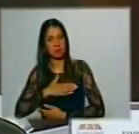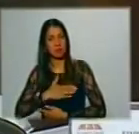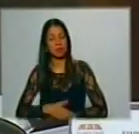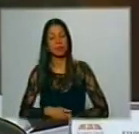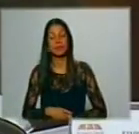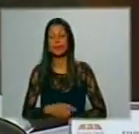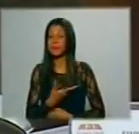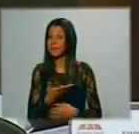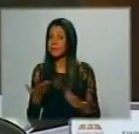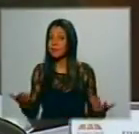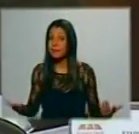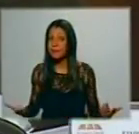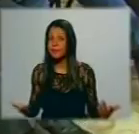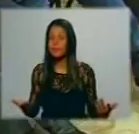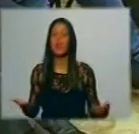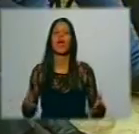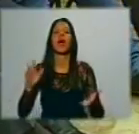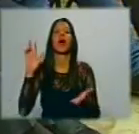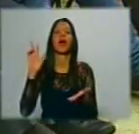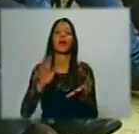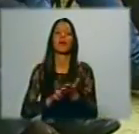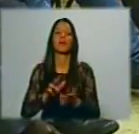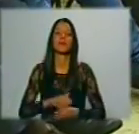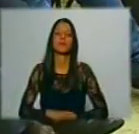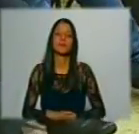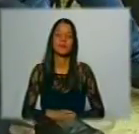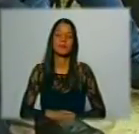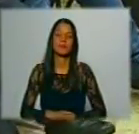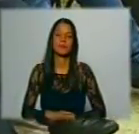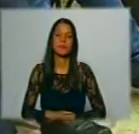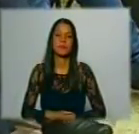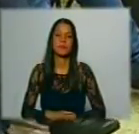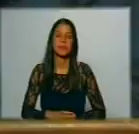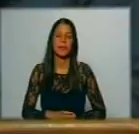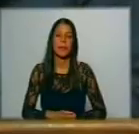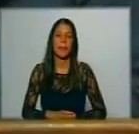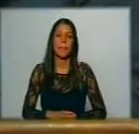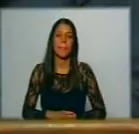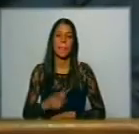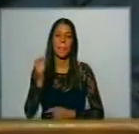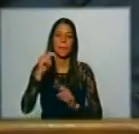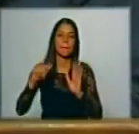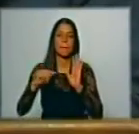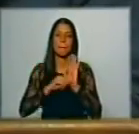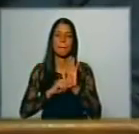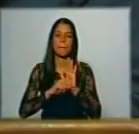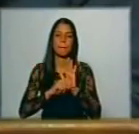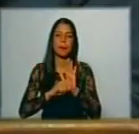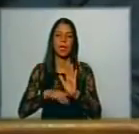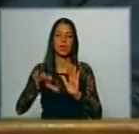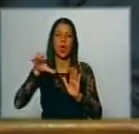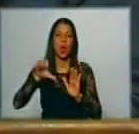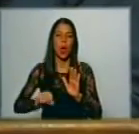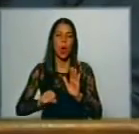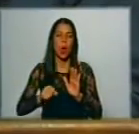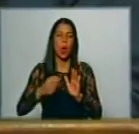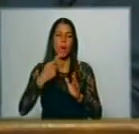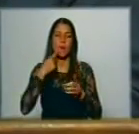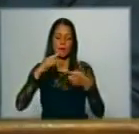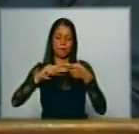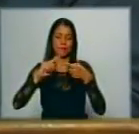consideración, aprobado. Siguiente artículo. Precios de los bienes y servicios